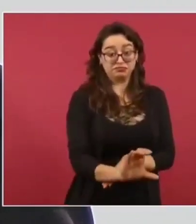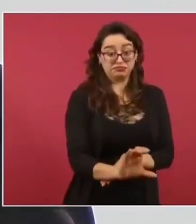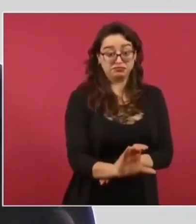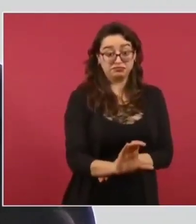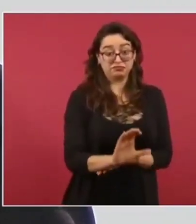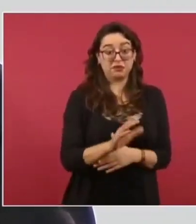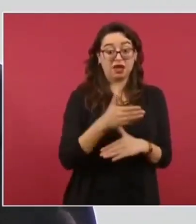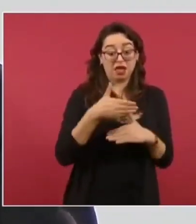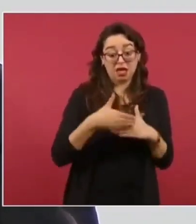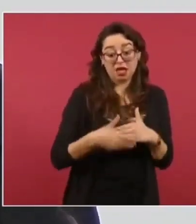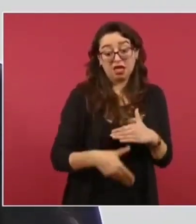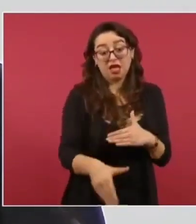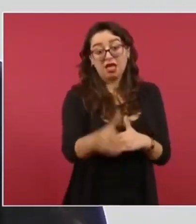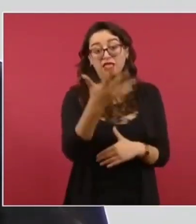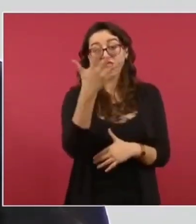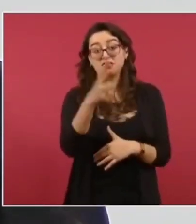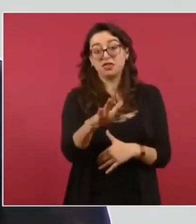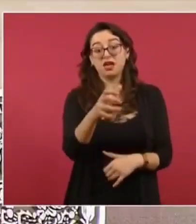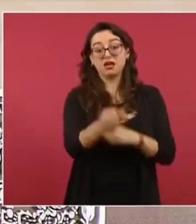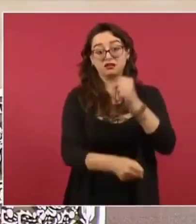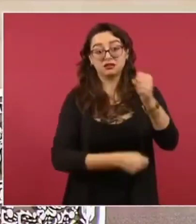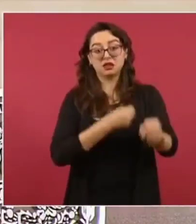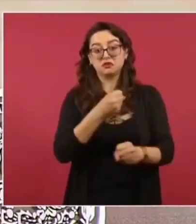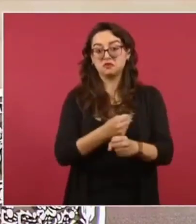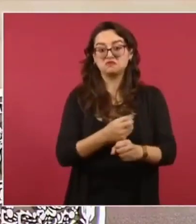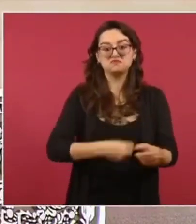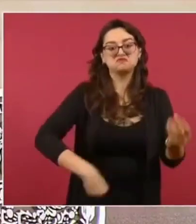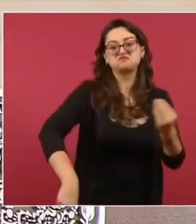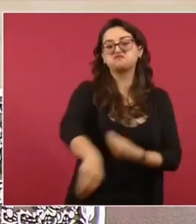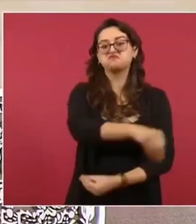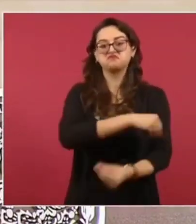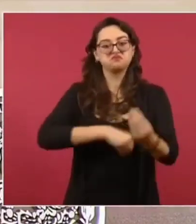costo de la adquisición del capital de riesgo.